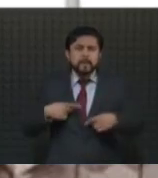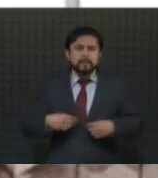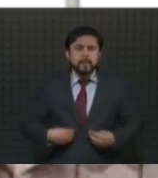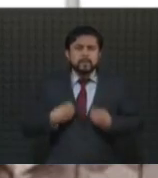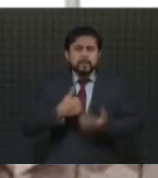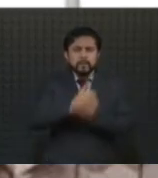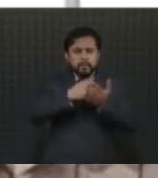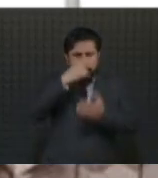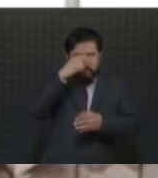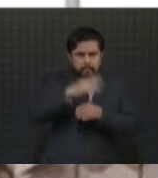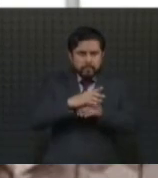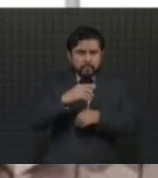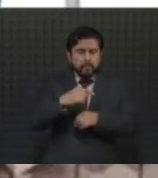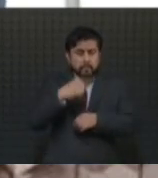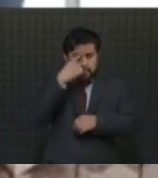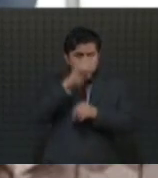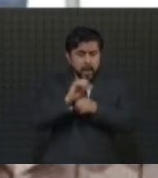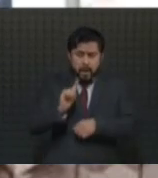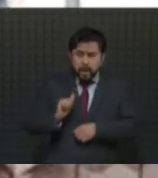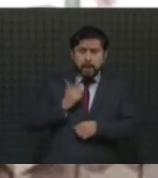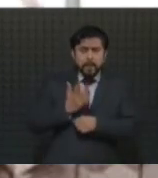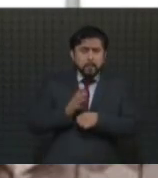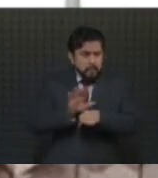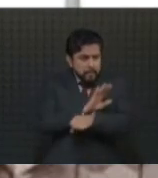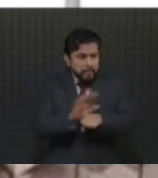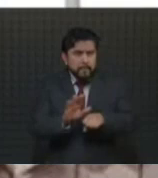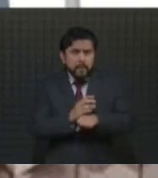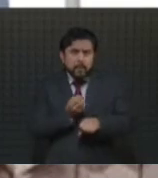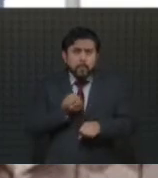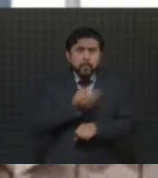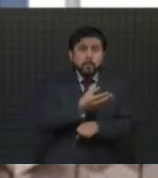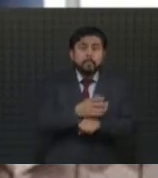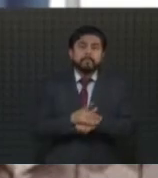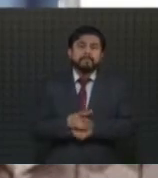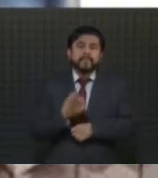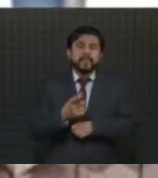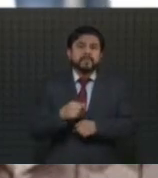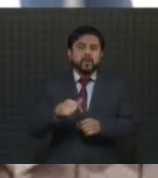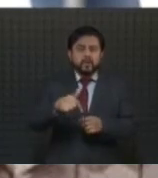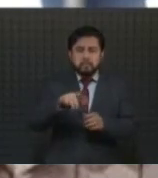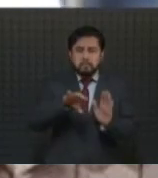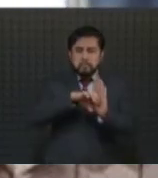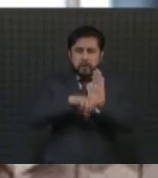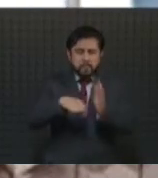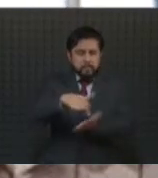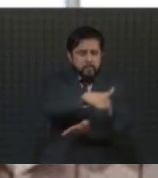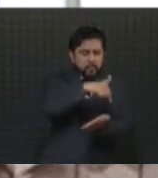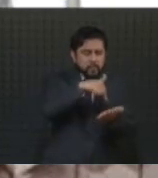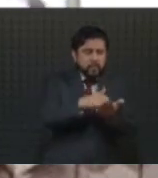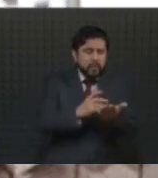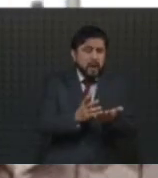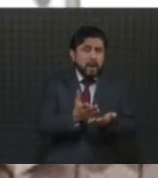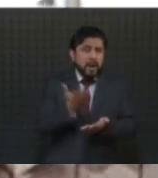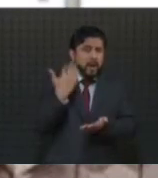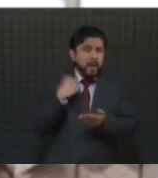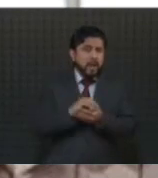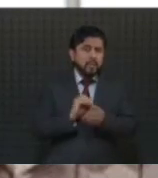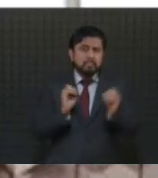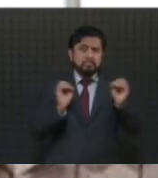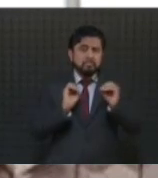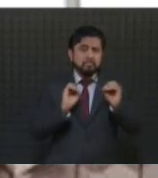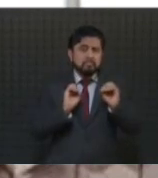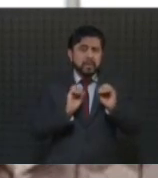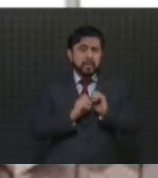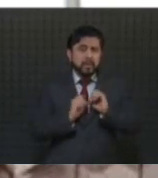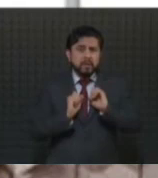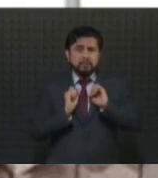estos espacios que se pretendían privatizar sean hoy un espacio público. Y es muy de fondo